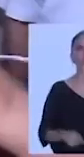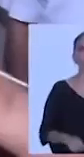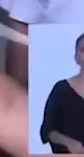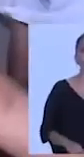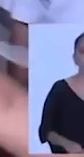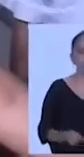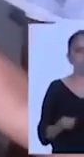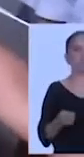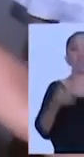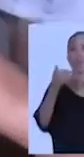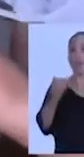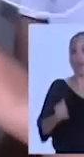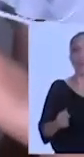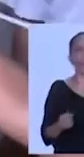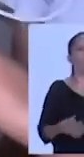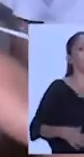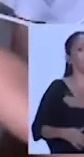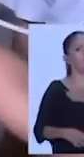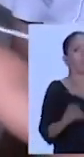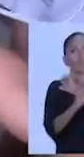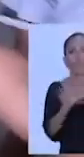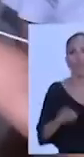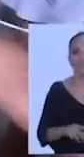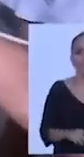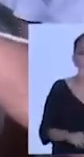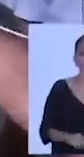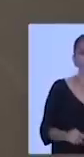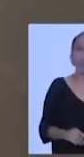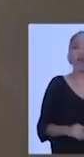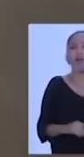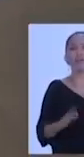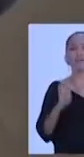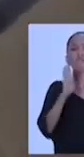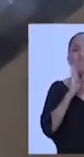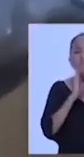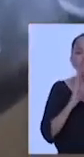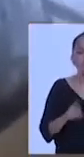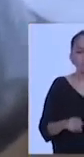combatir el COVID-19 y que habían sido entregados al director del nosocomio.